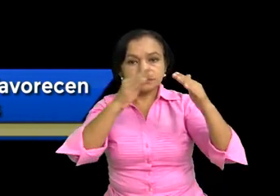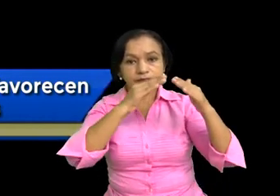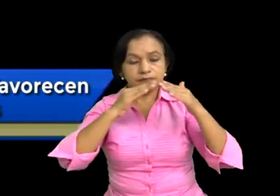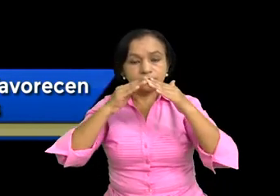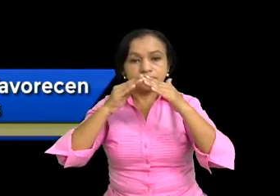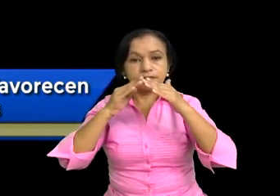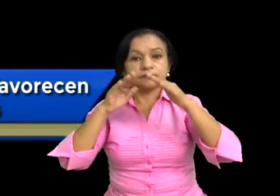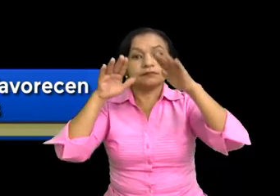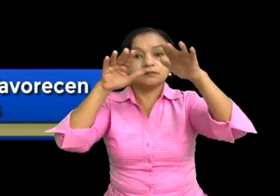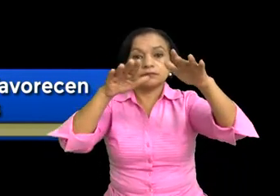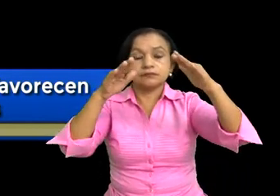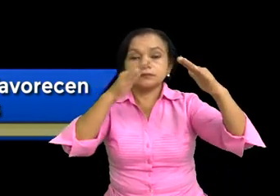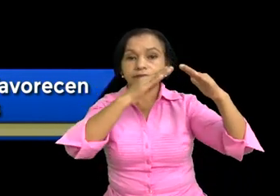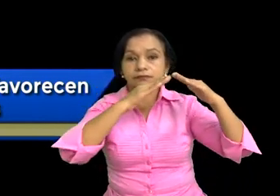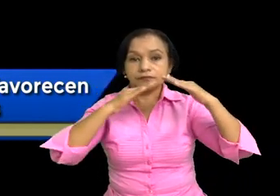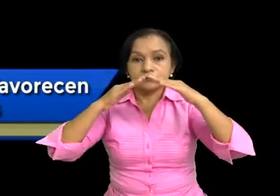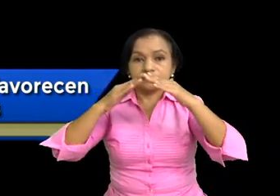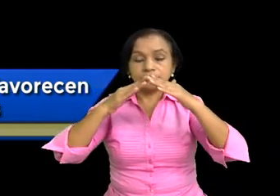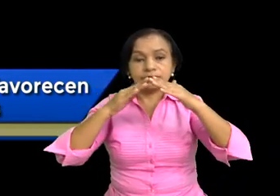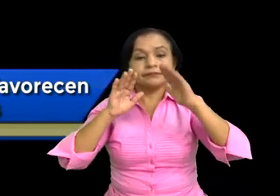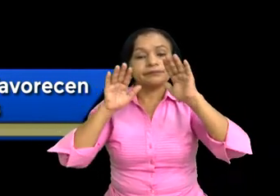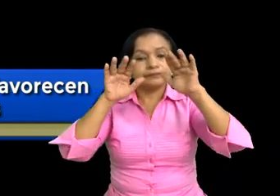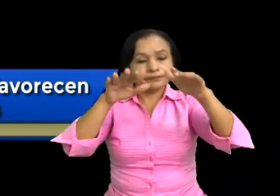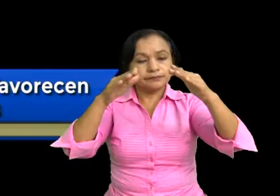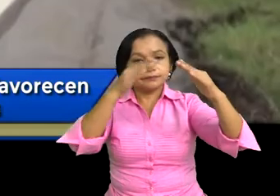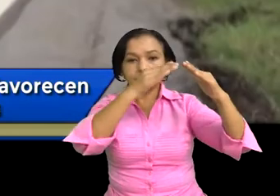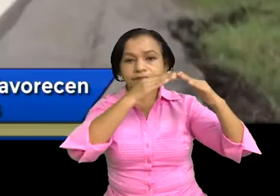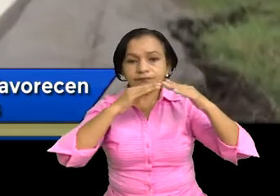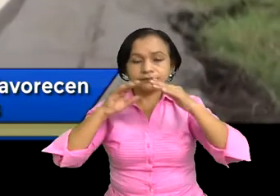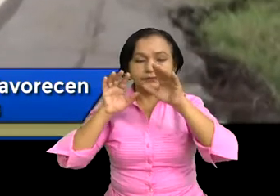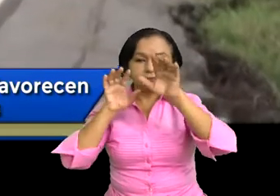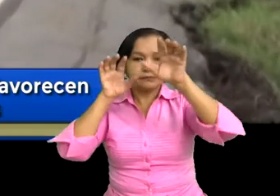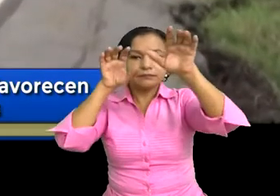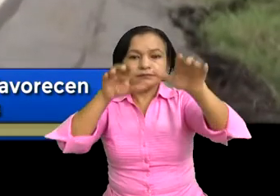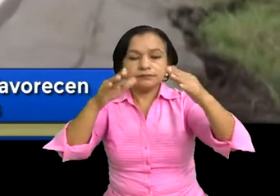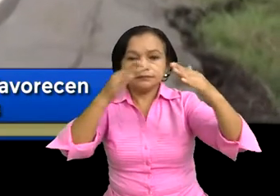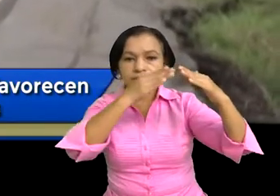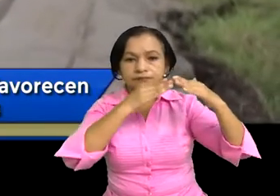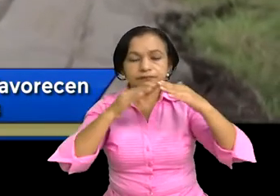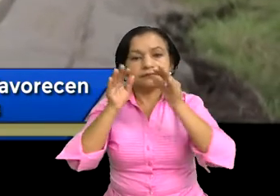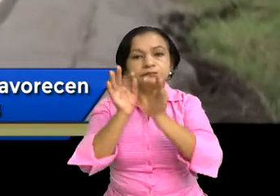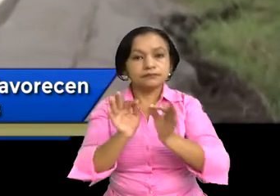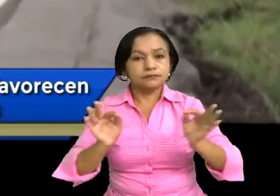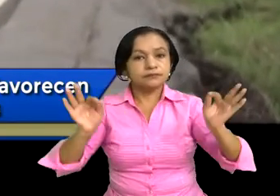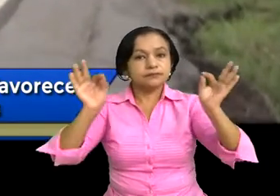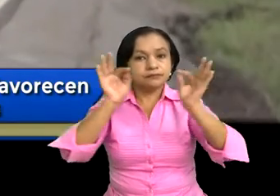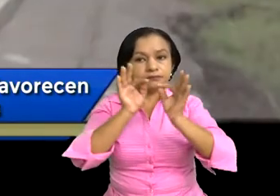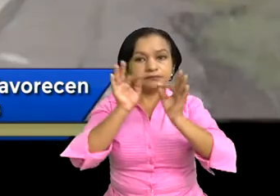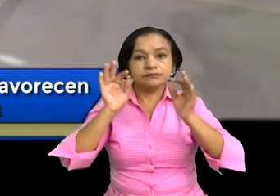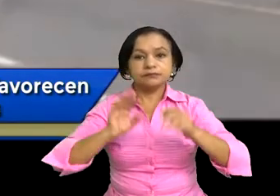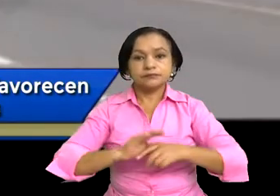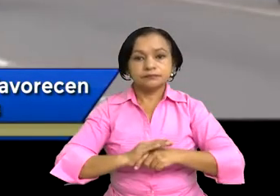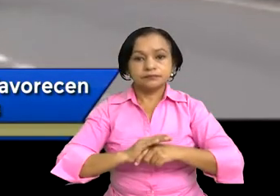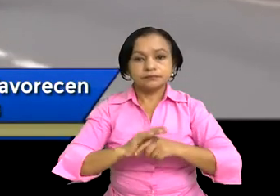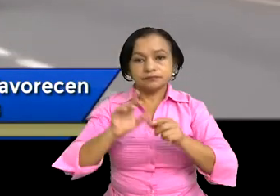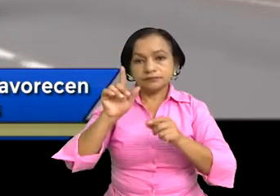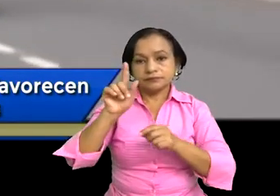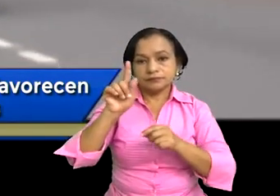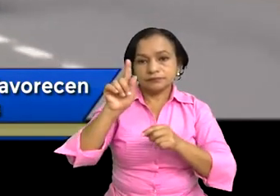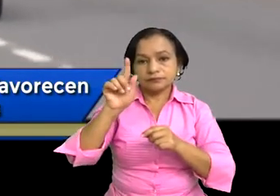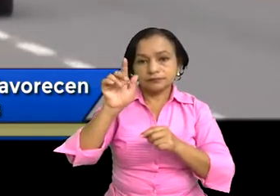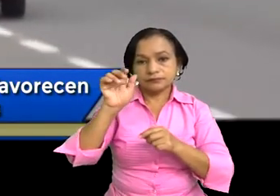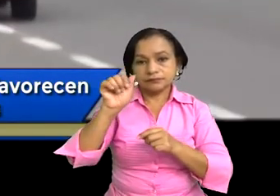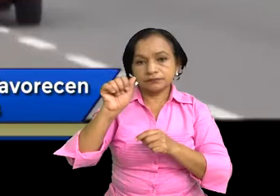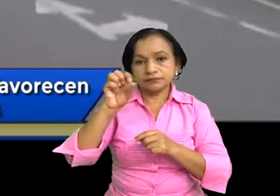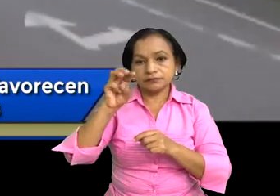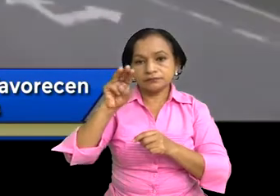León. Ambos proyectos en la ciudad de León, muy importantes. Altamarindo nos lleva a